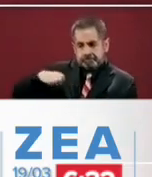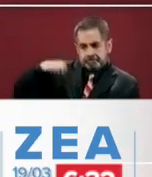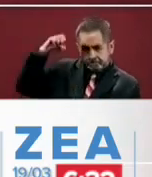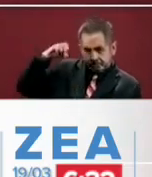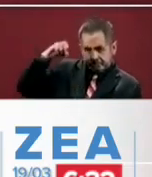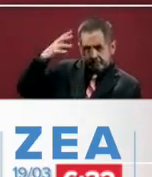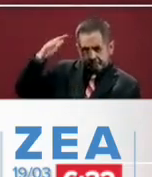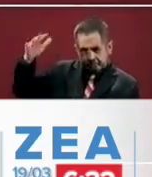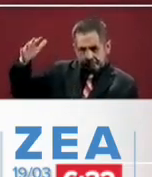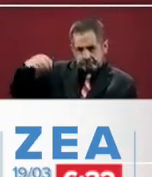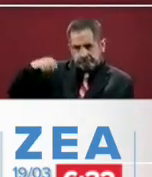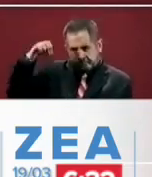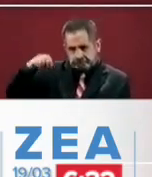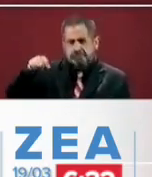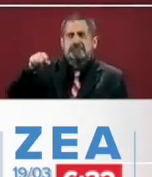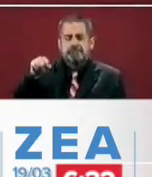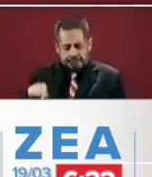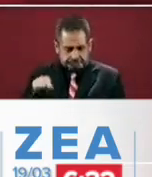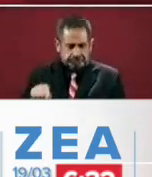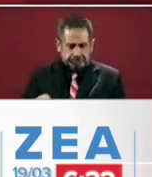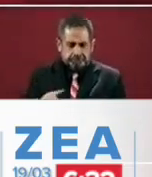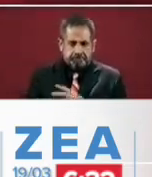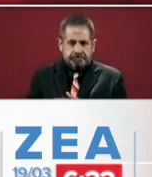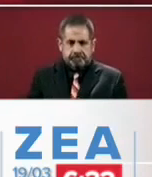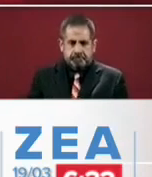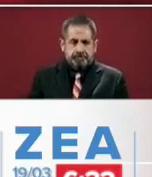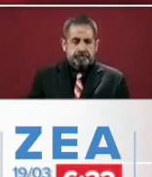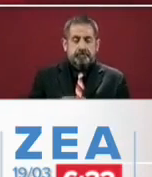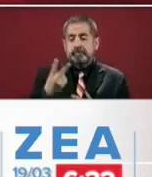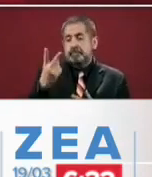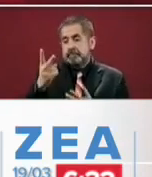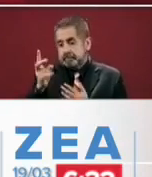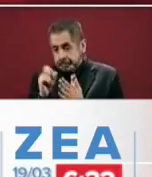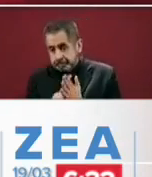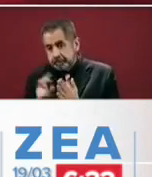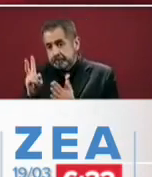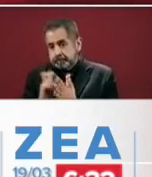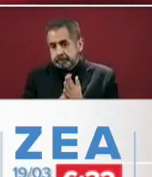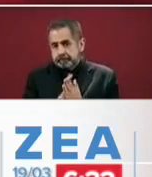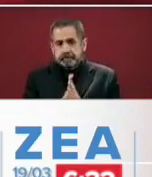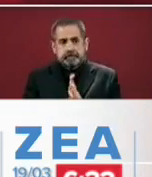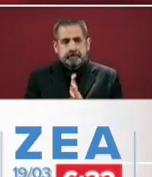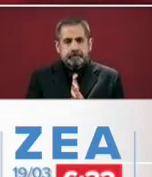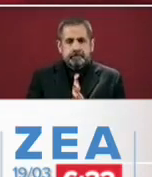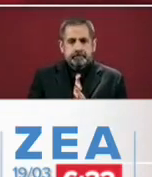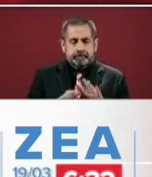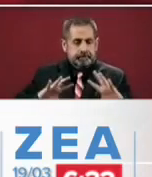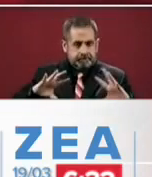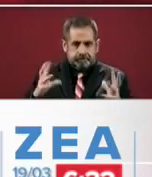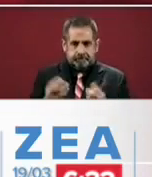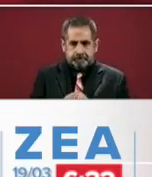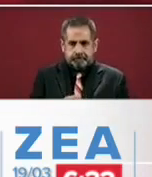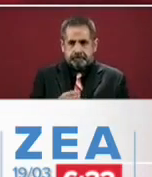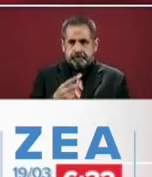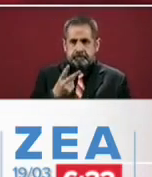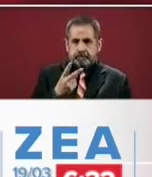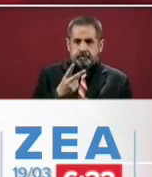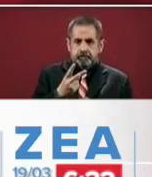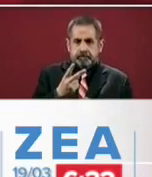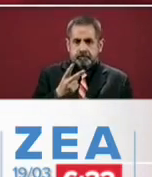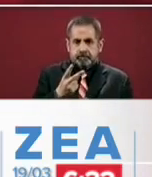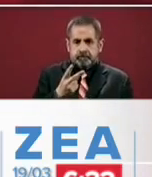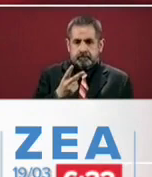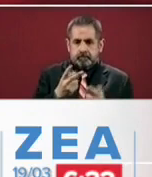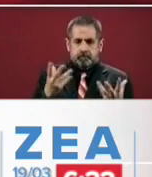O sea que en vez de un bimestre, les vamos a entregar dos bimestres, o sea,